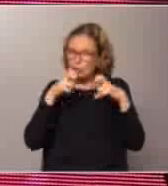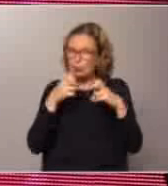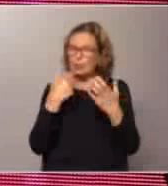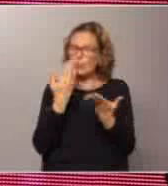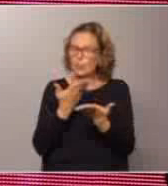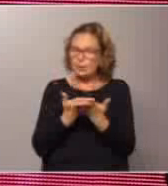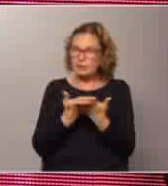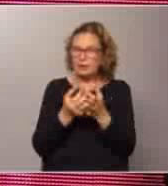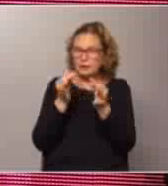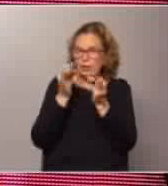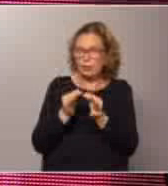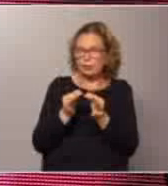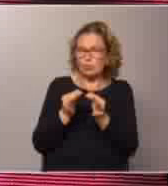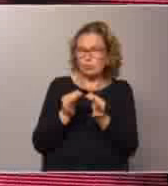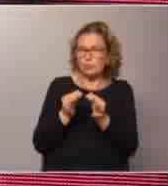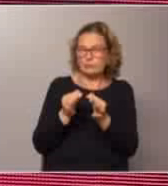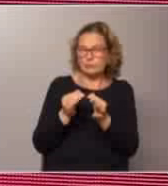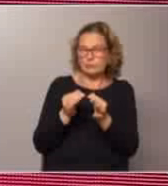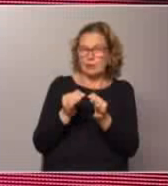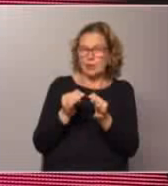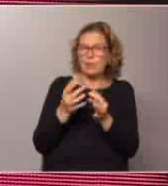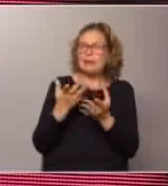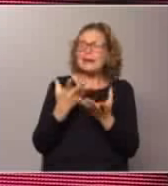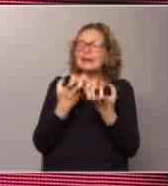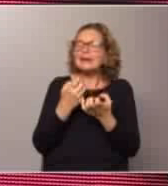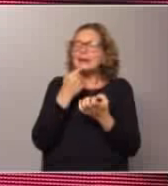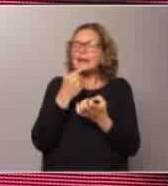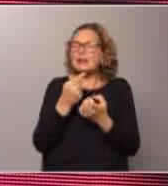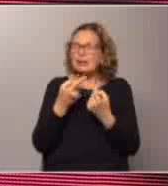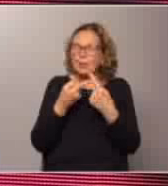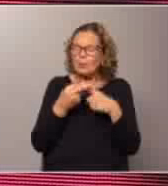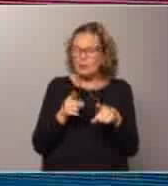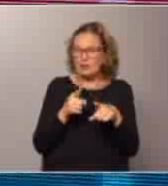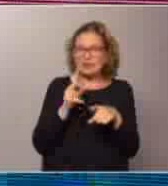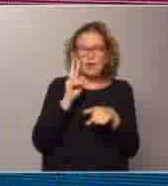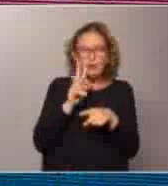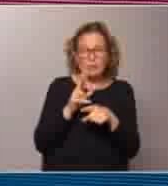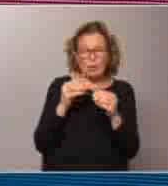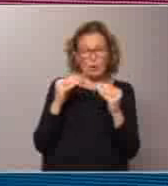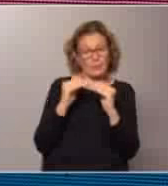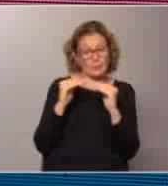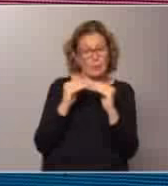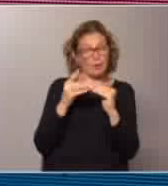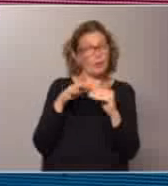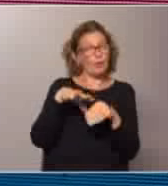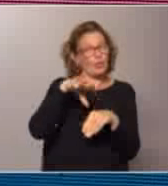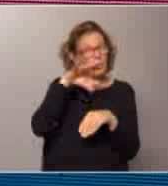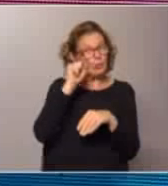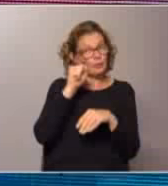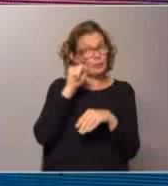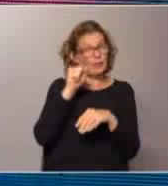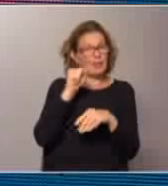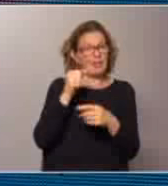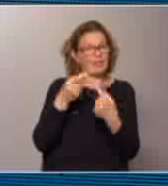justamente parece la zona relacionada con la interpretación funciona diferente sabemos lo mismo pero interpretamos cosas distintas